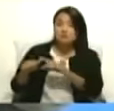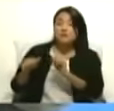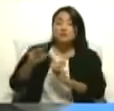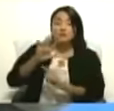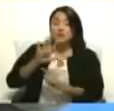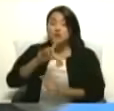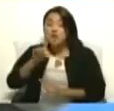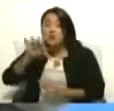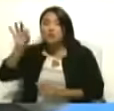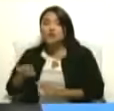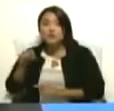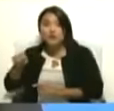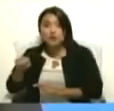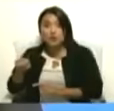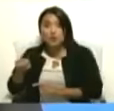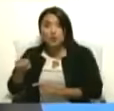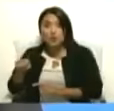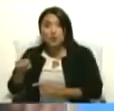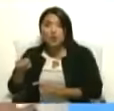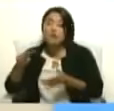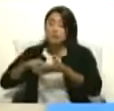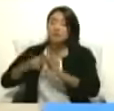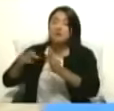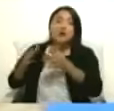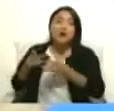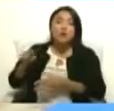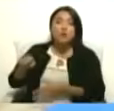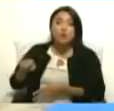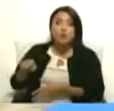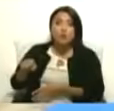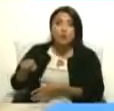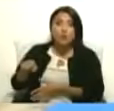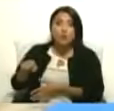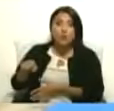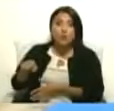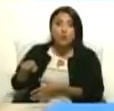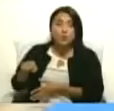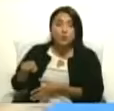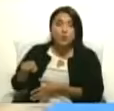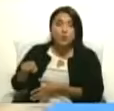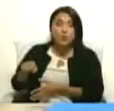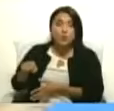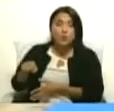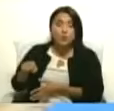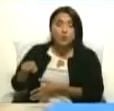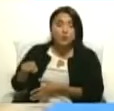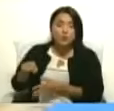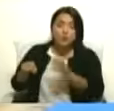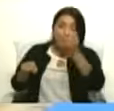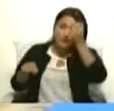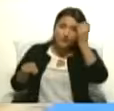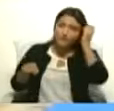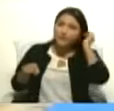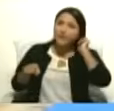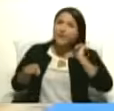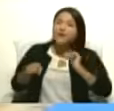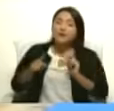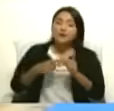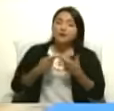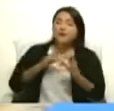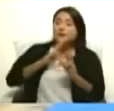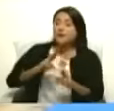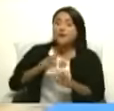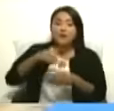51 de los votos resulta electo imagínense una elección donde el resultado es el 98